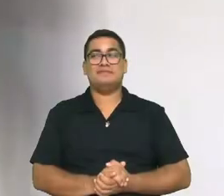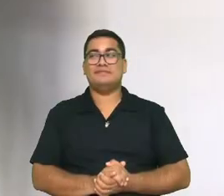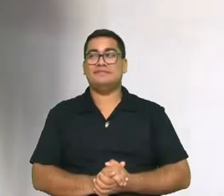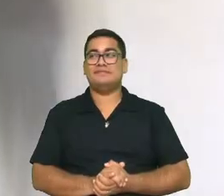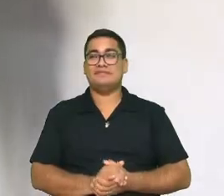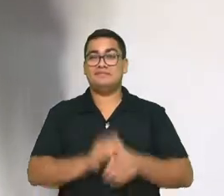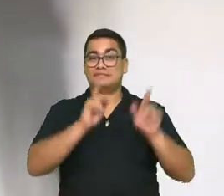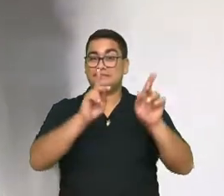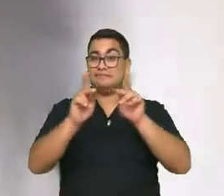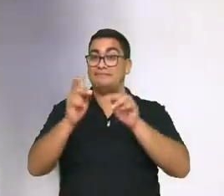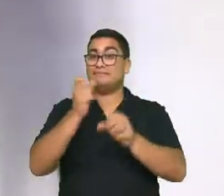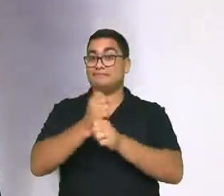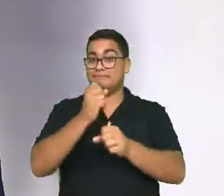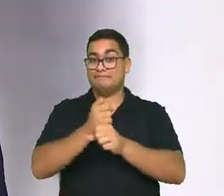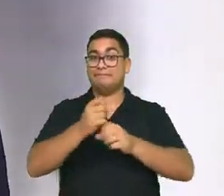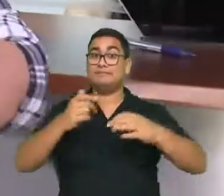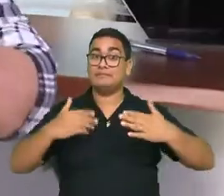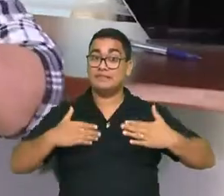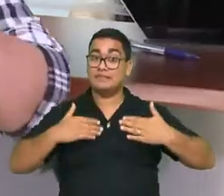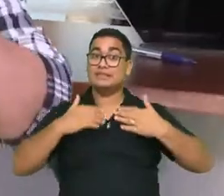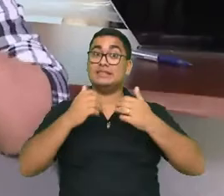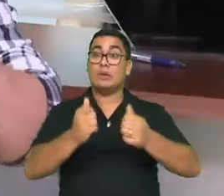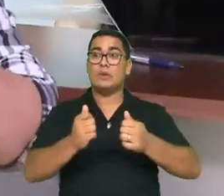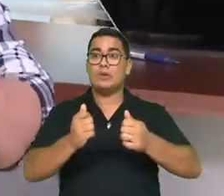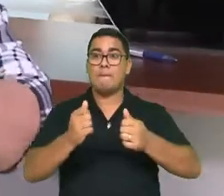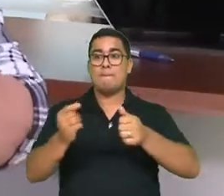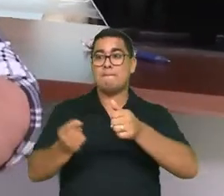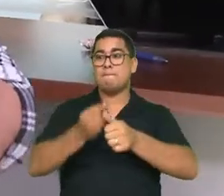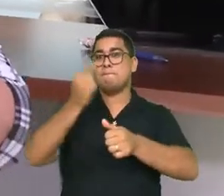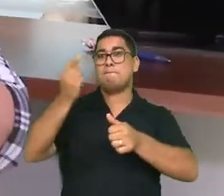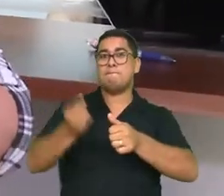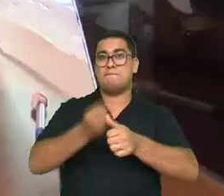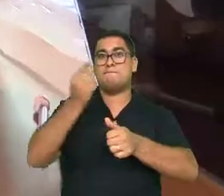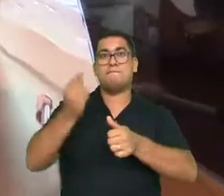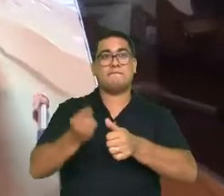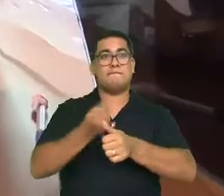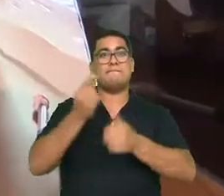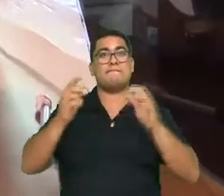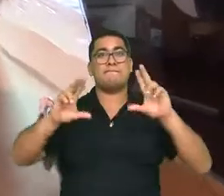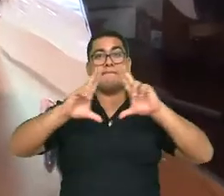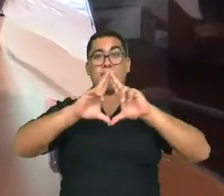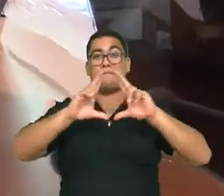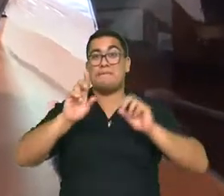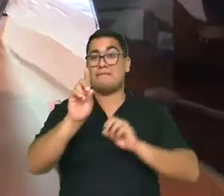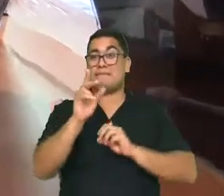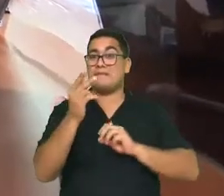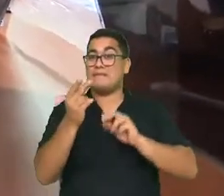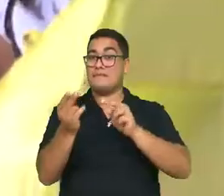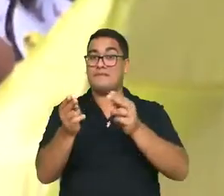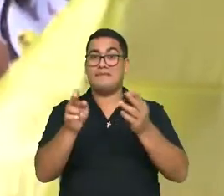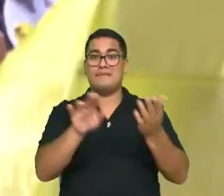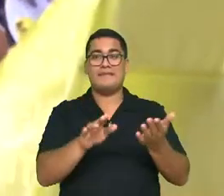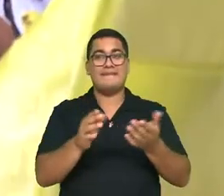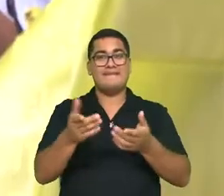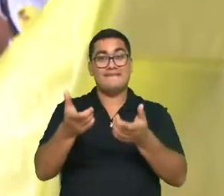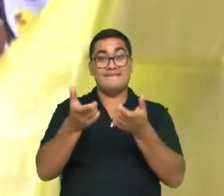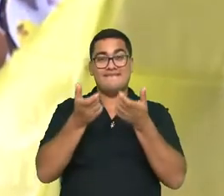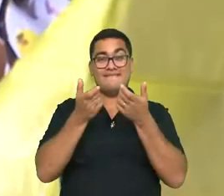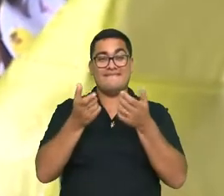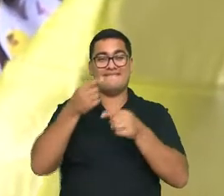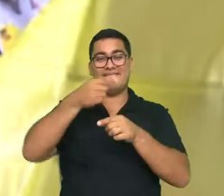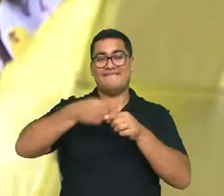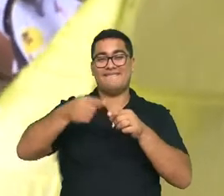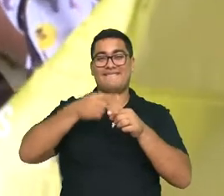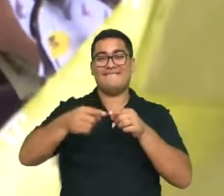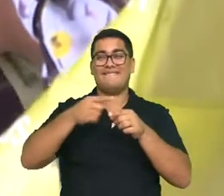Los trabajadores del sector de salud son los primeros servidores públicos de Nicaragua que este 18 de noviembre recibieron el pago de